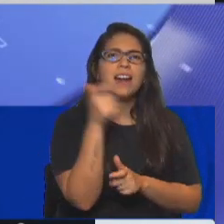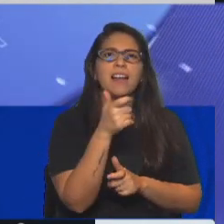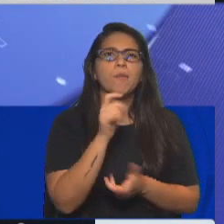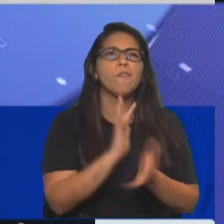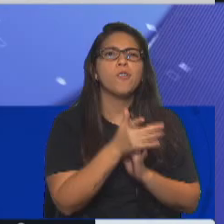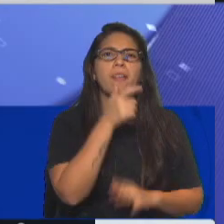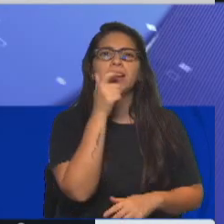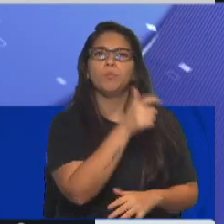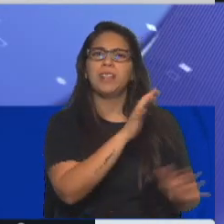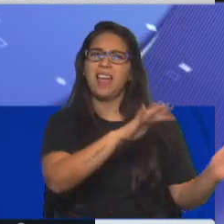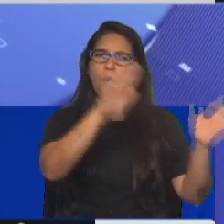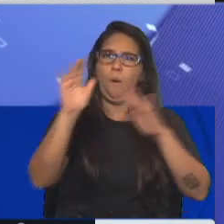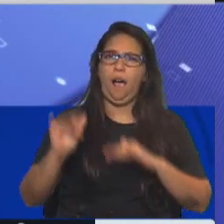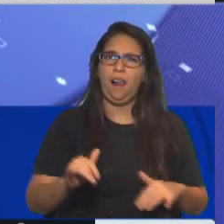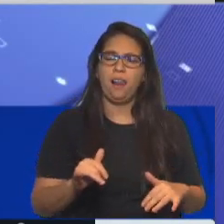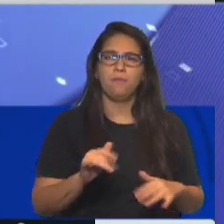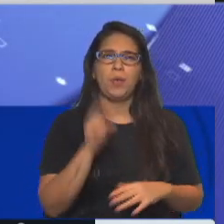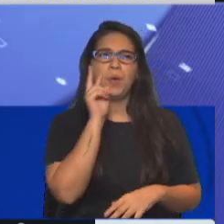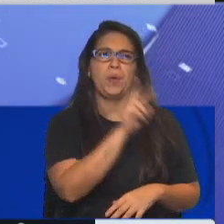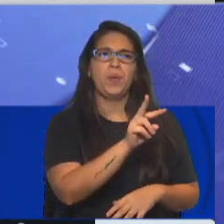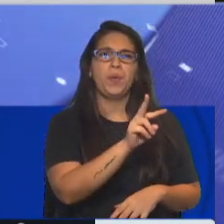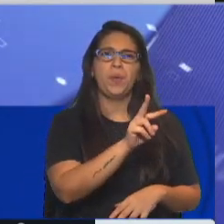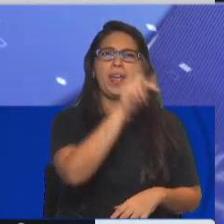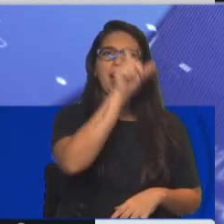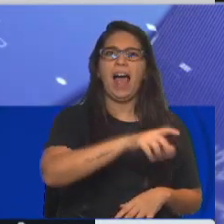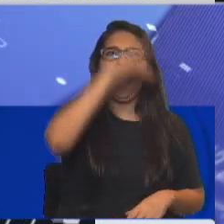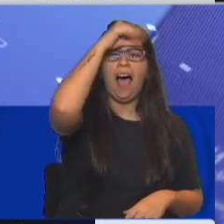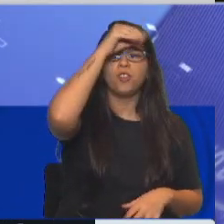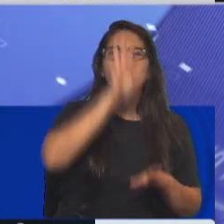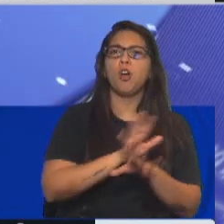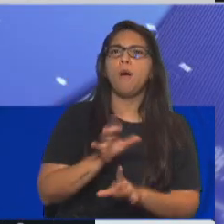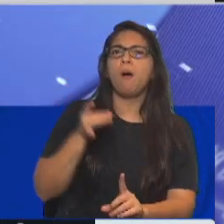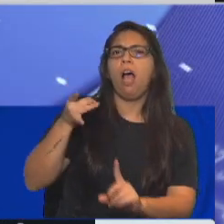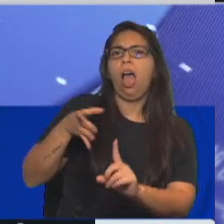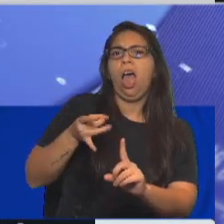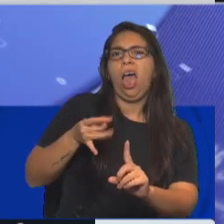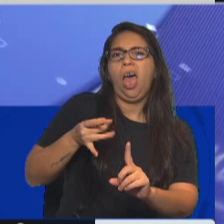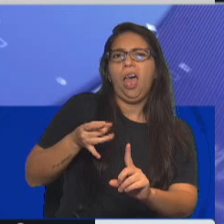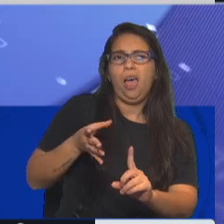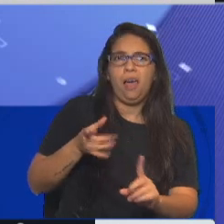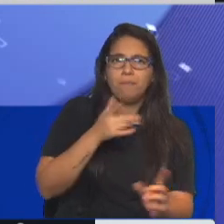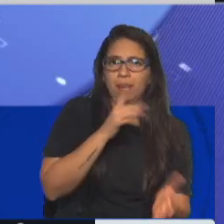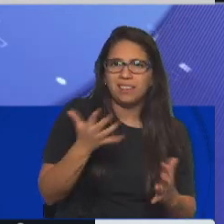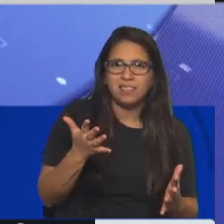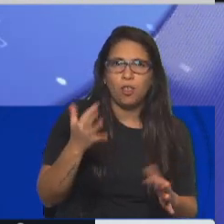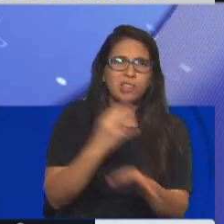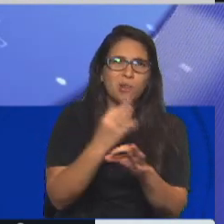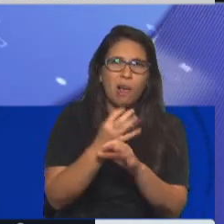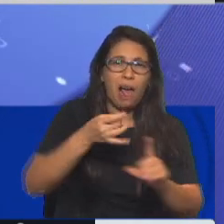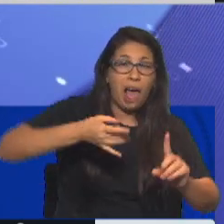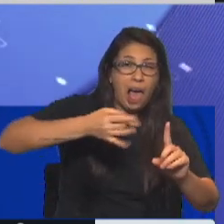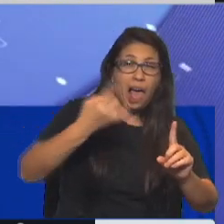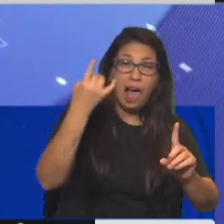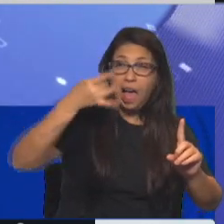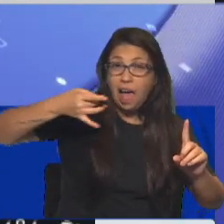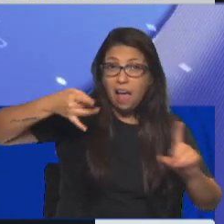se califica casi como una actitud de bully, ¿no? Que está teniendo Donald Trump a nivel política comercial internacional,